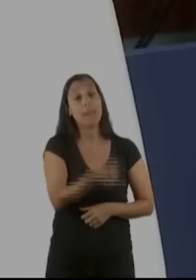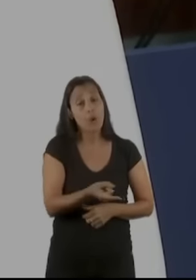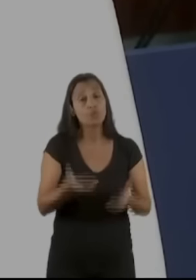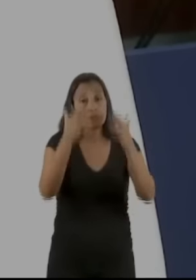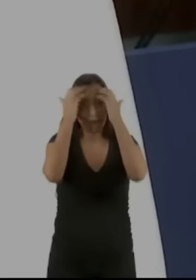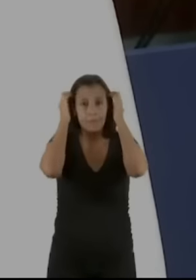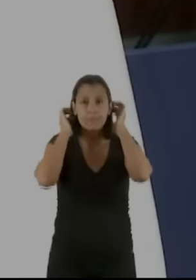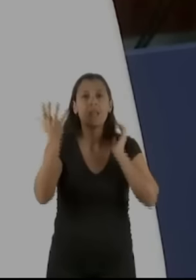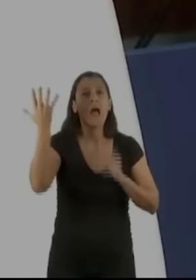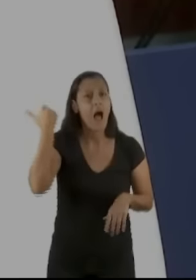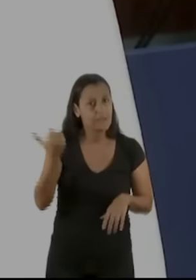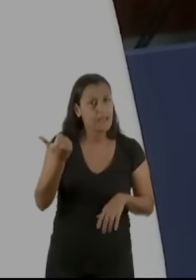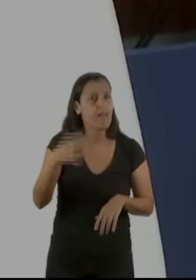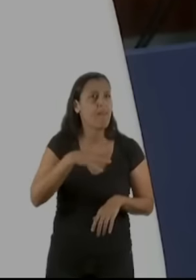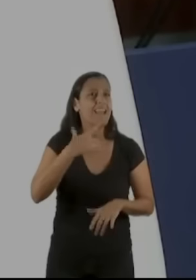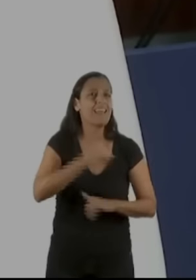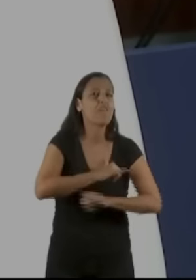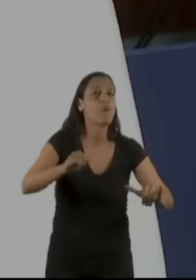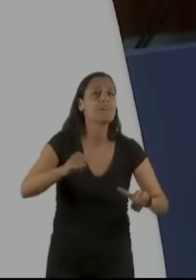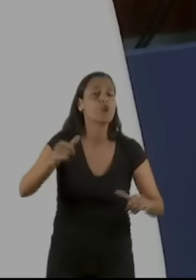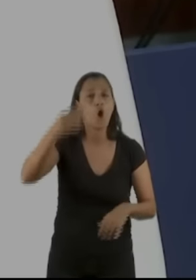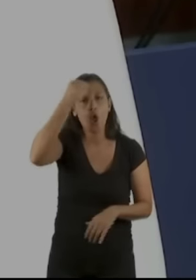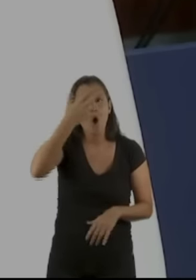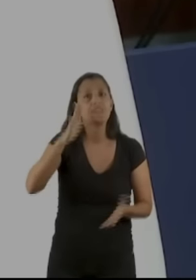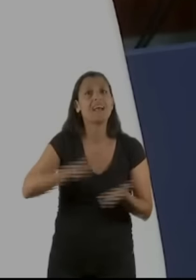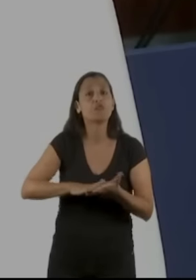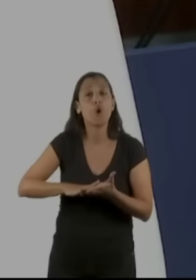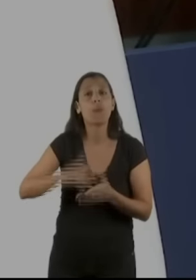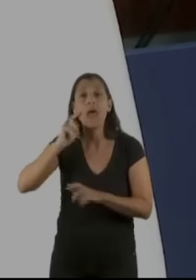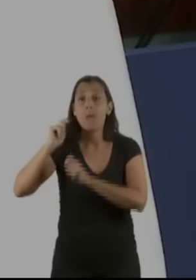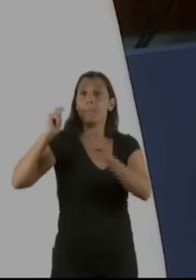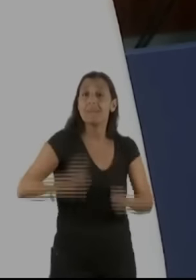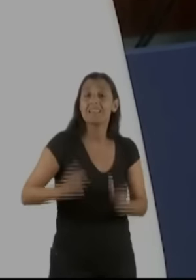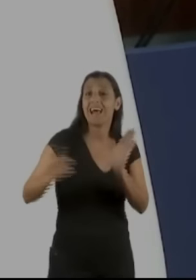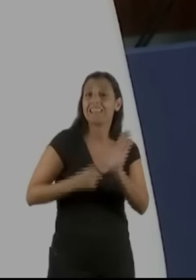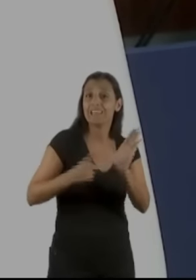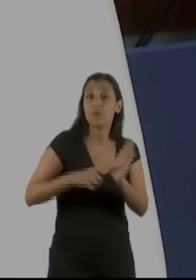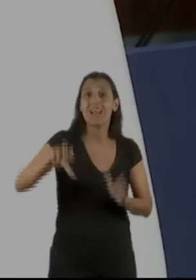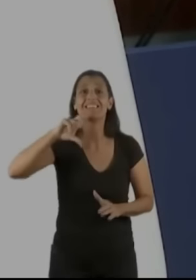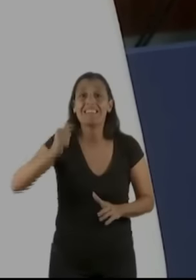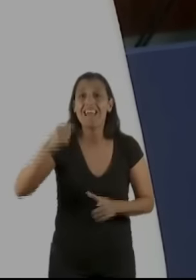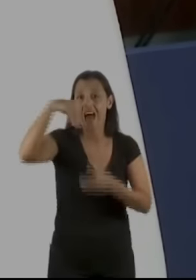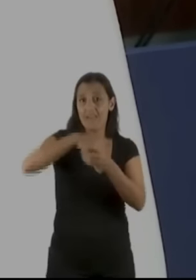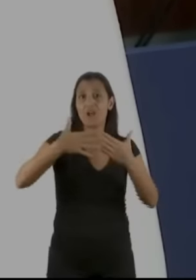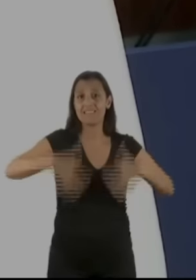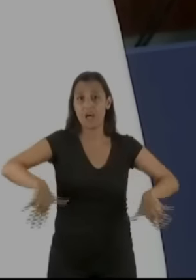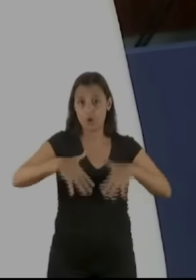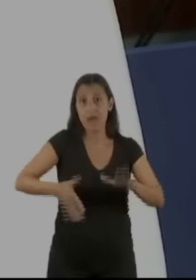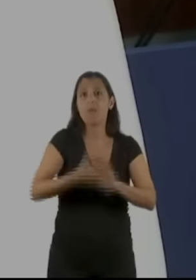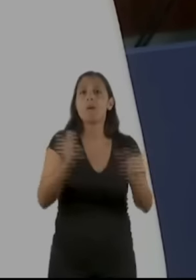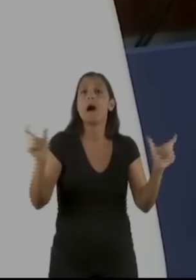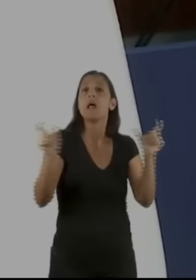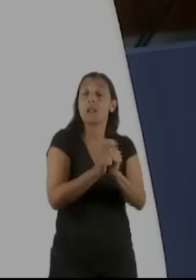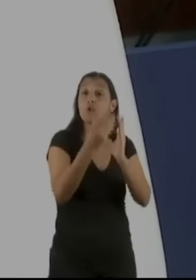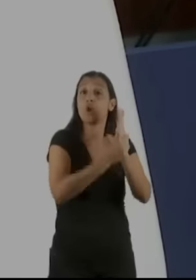cuenta que ayer no se difundió información oficial sobre la visita del titular de la sía la casa rosada que entiendo se reunió con el jefe de gabinete